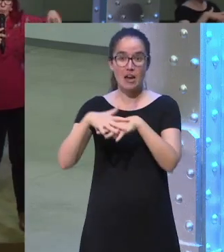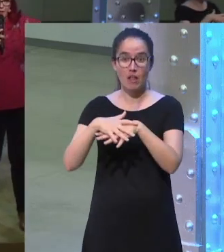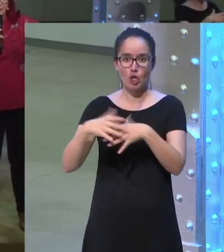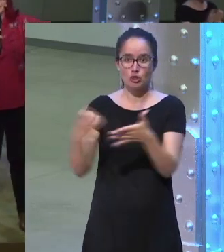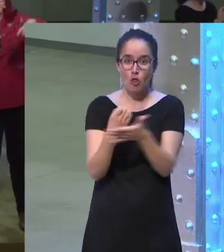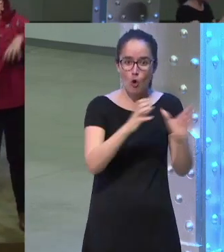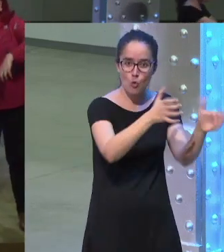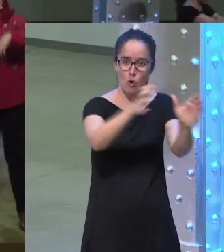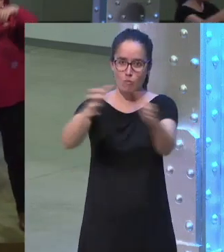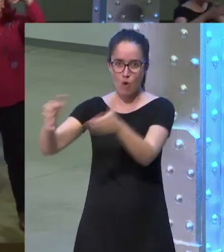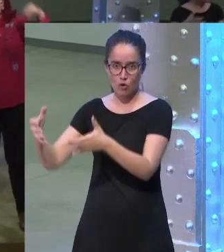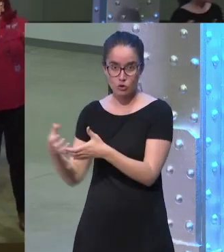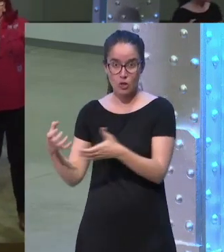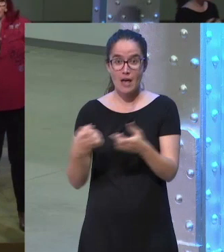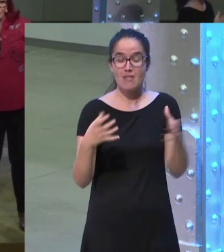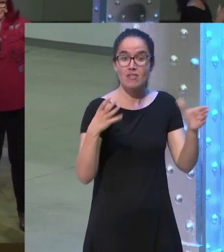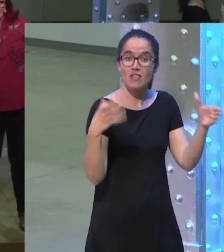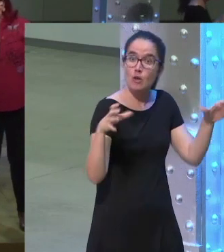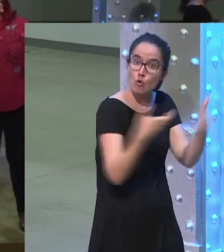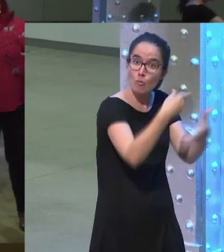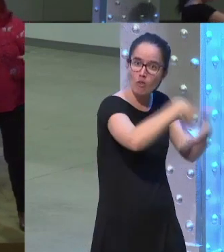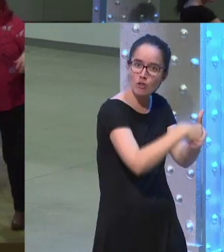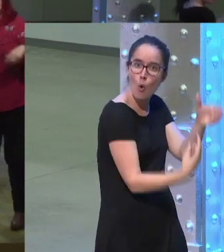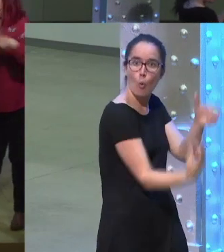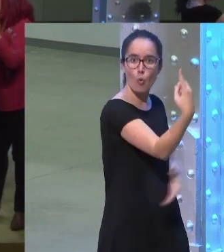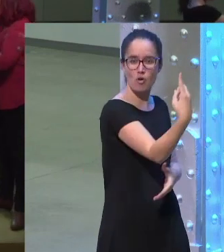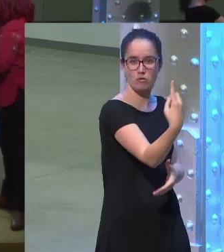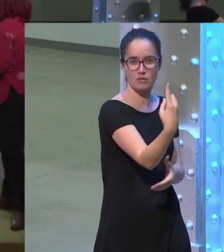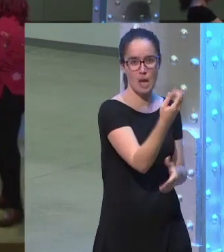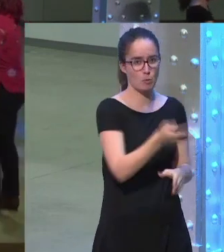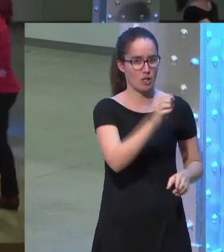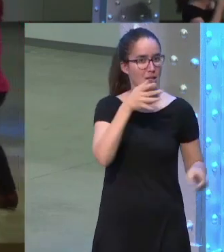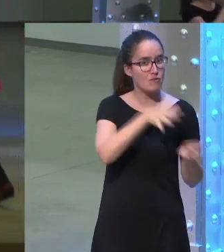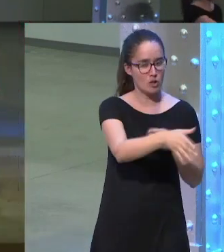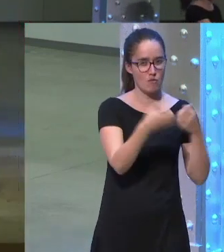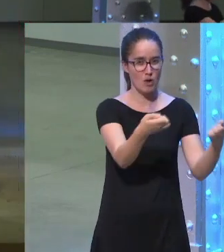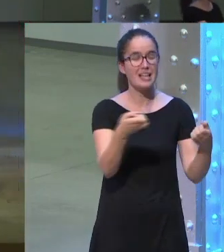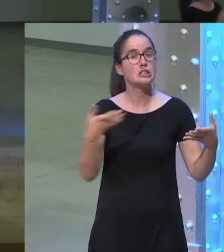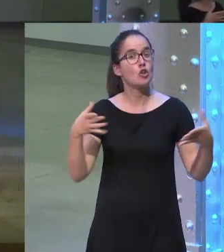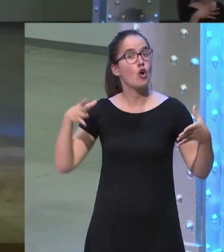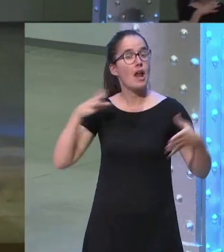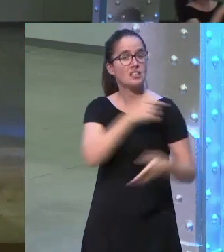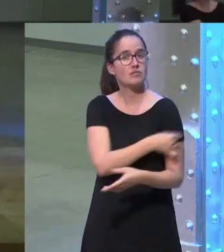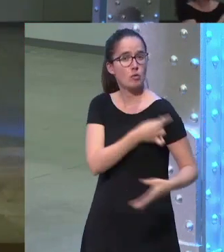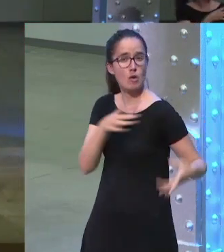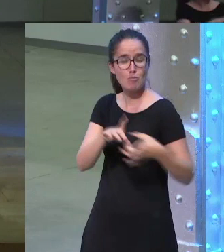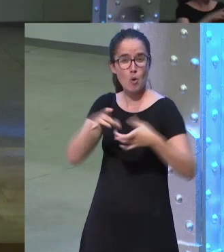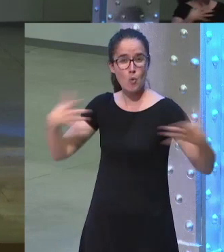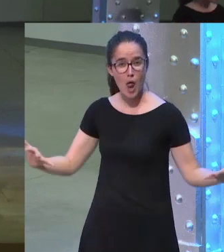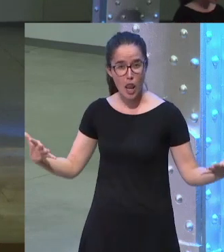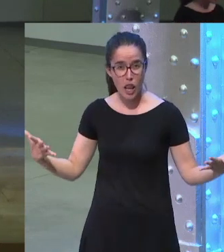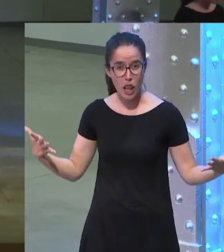se hacen comunidades. Y dentro de las comunidades hay gente muy influyente, ¿vale? Entonces, ¿esto qué tiene que ver con las vacunas? Bueno, pues esto ya se ha usado, por